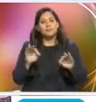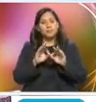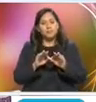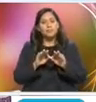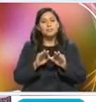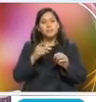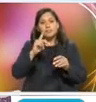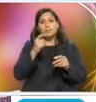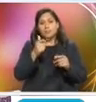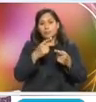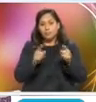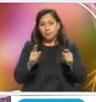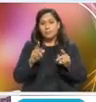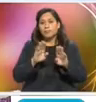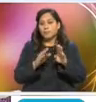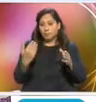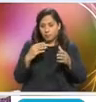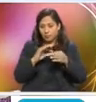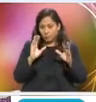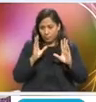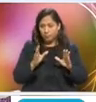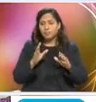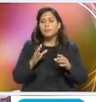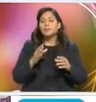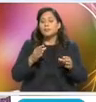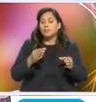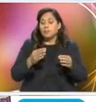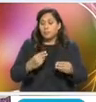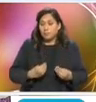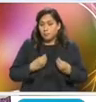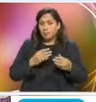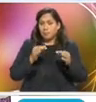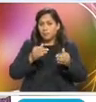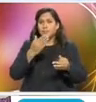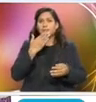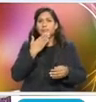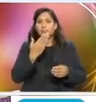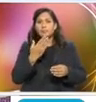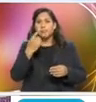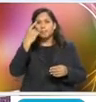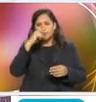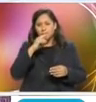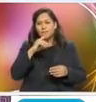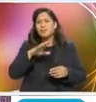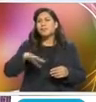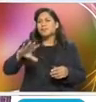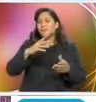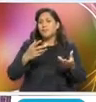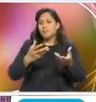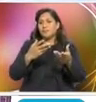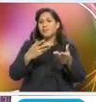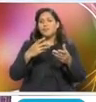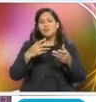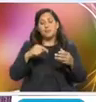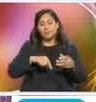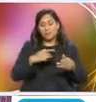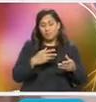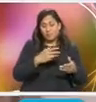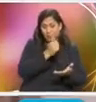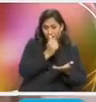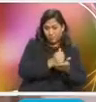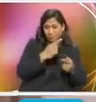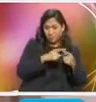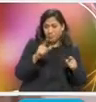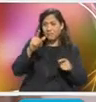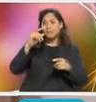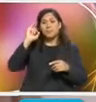totalmente diferente, ¿no? Como bien lo comentamos, la calidad de vida, incluso en lo urbano, es totalmente diferente, ¿no? Se refiere mucho al estilo de